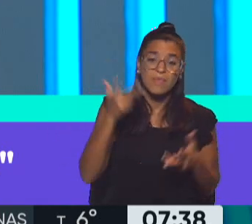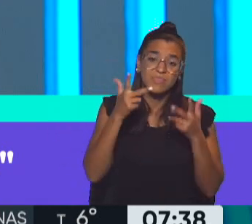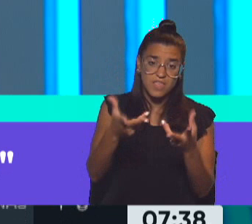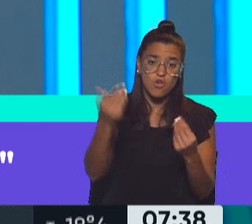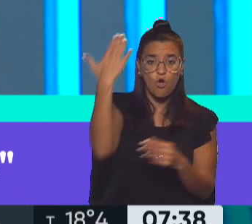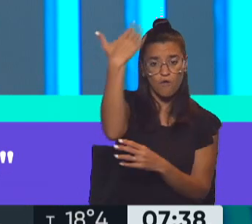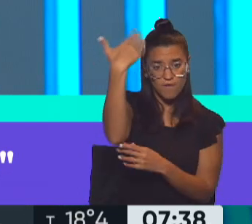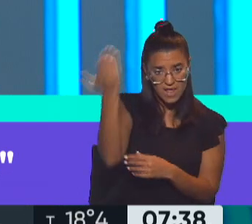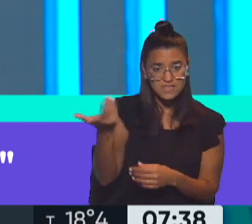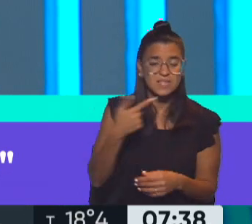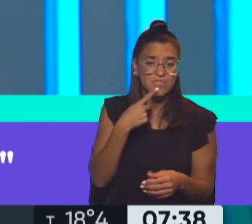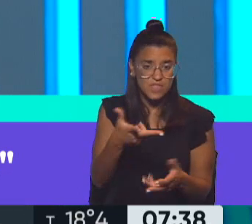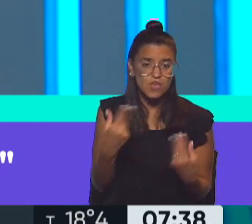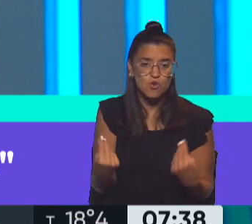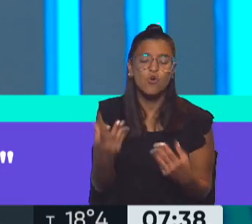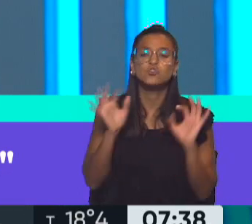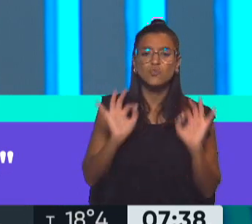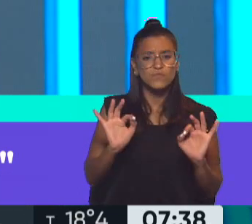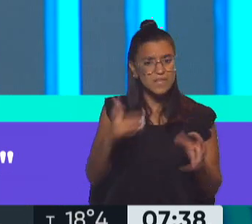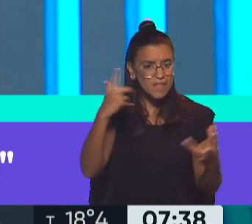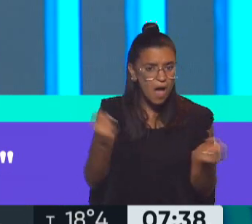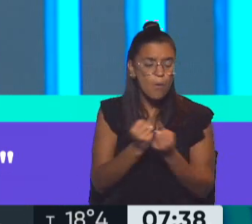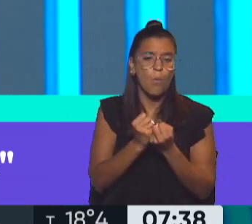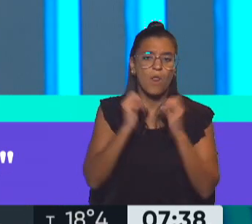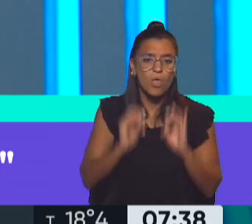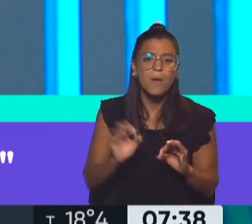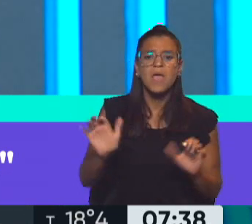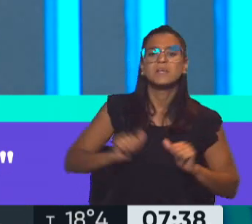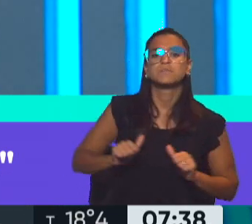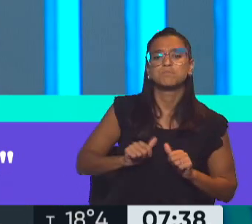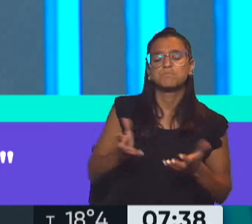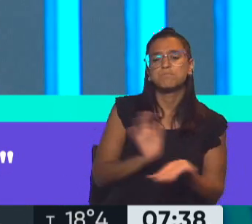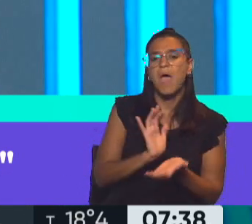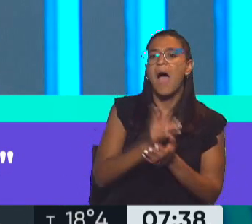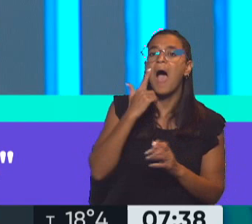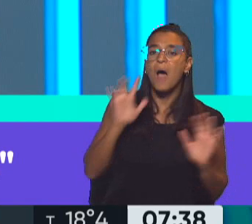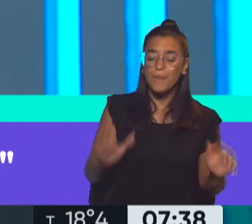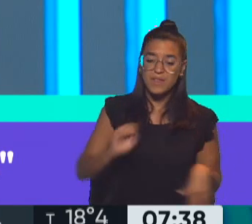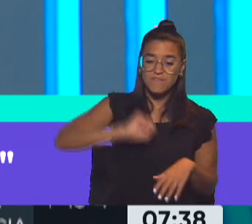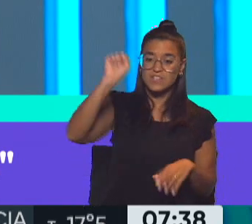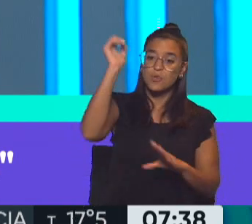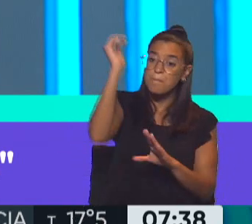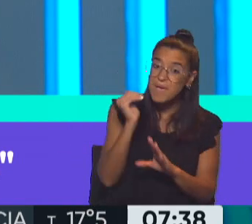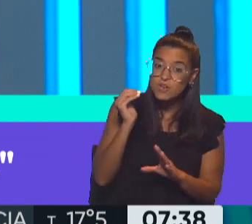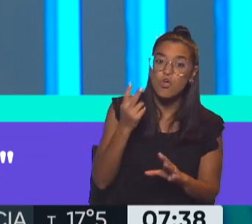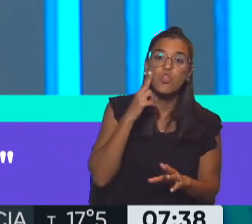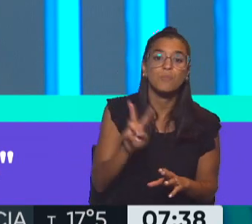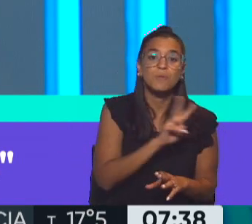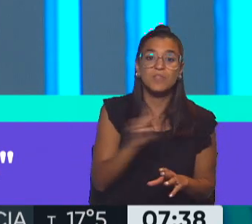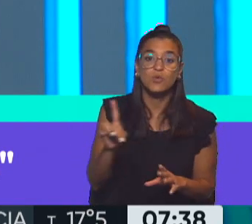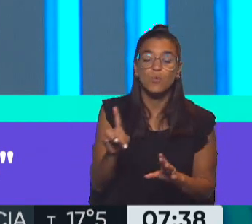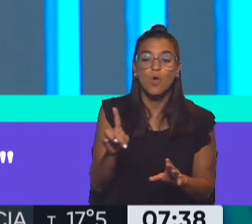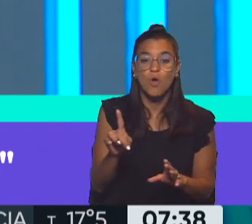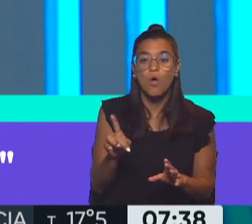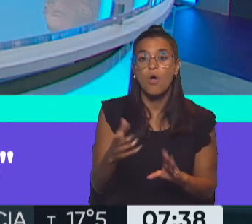conferencia de prensa el otro día. ¿Alcanza este acuerdo para esperar una inflación más baja en el 2022 con respecto a la de